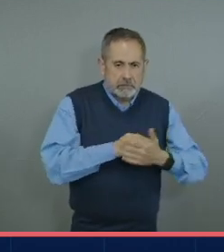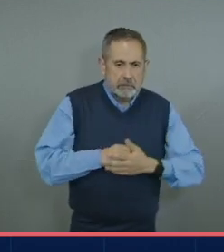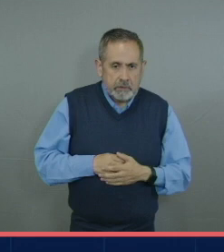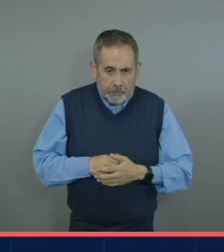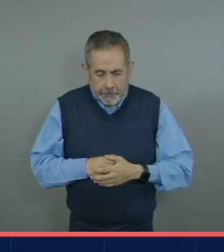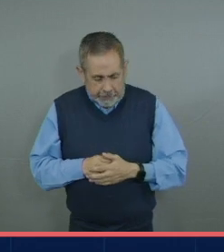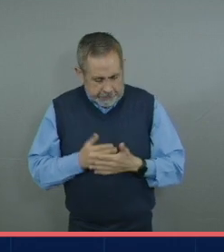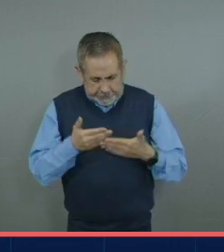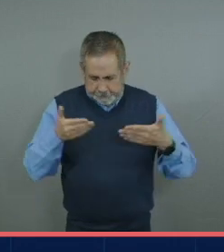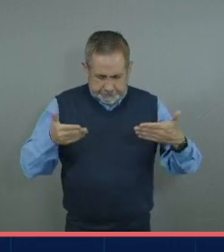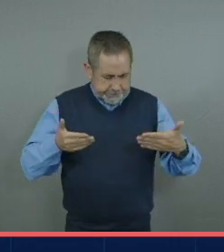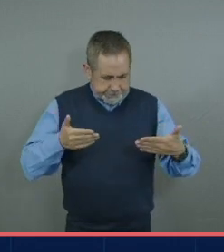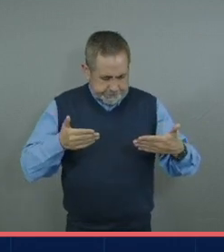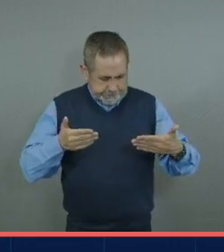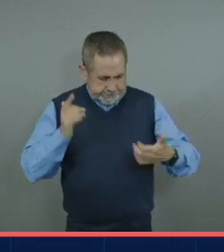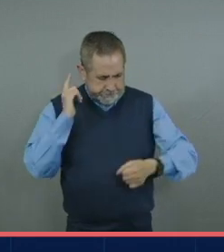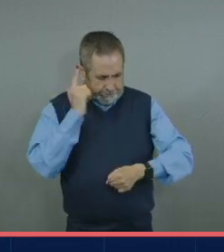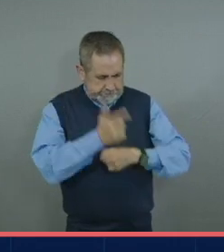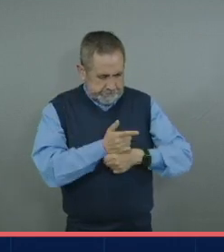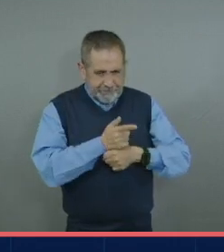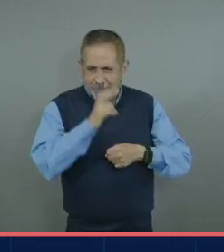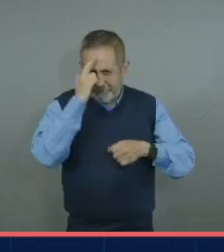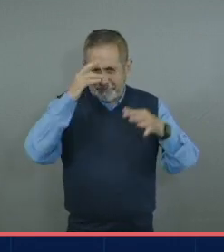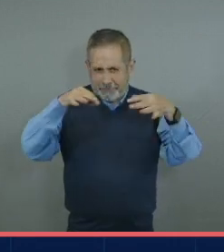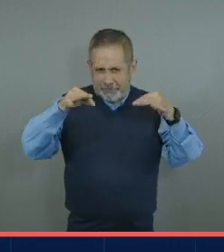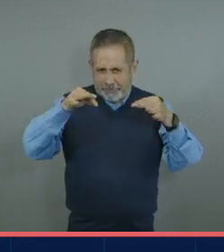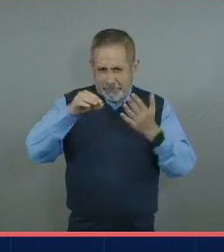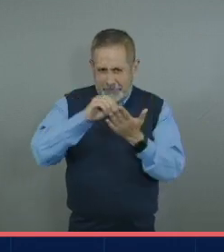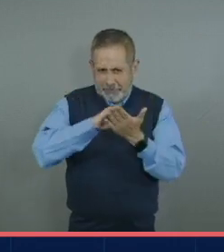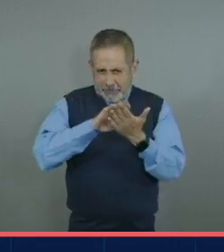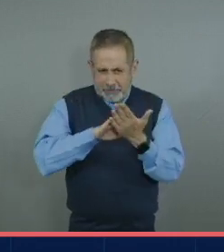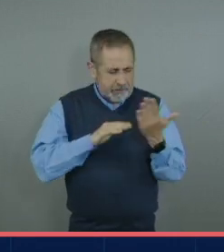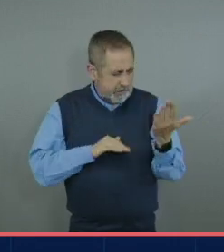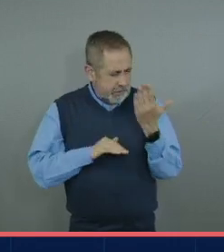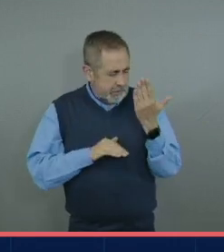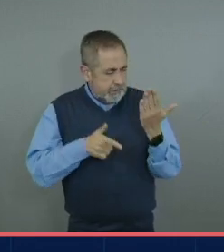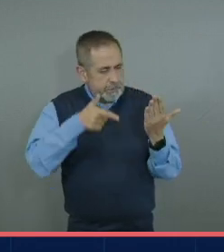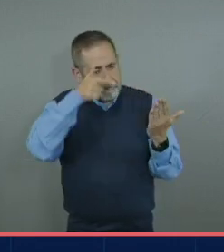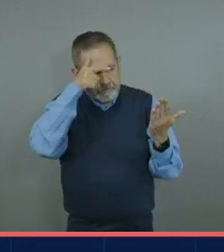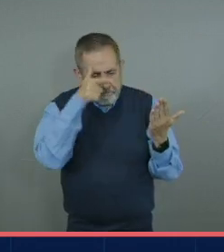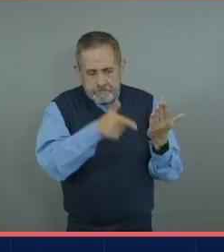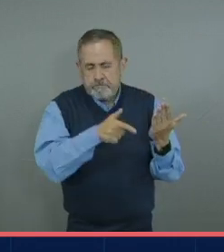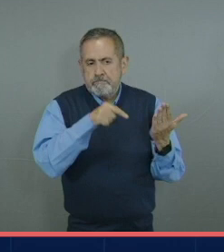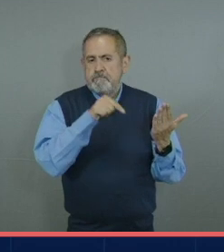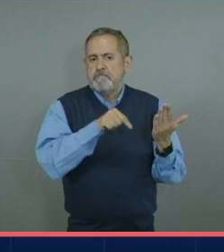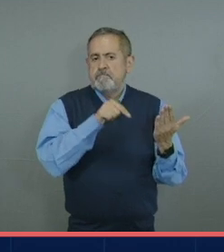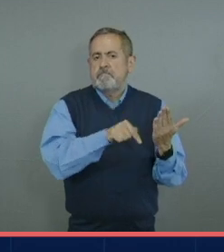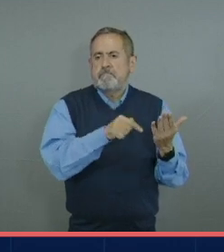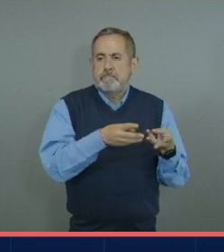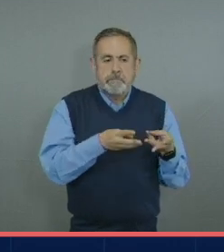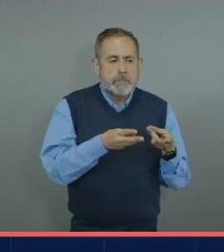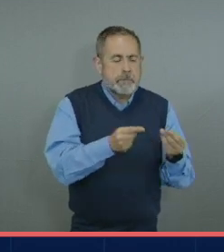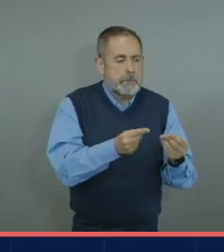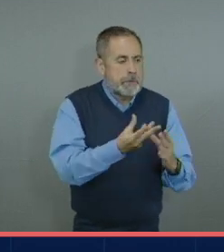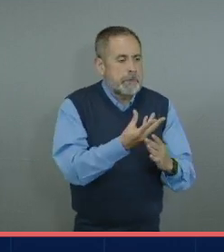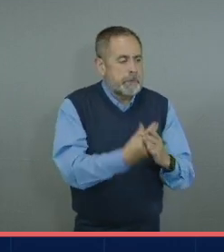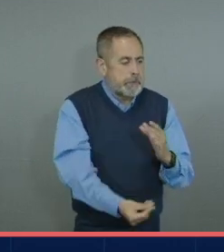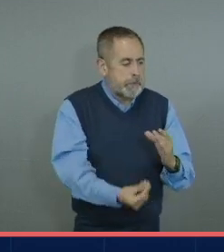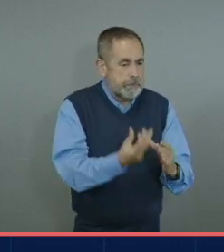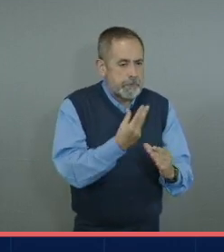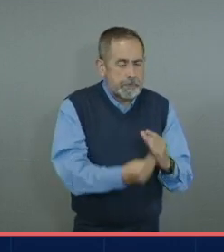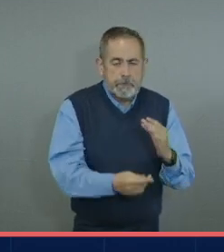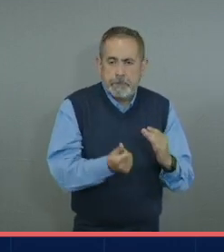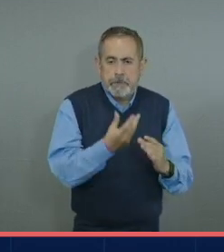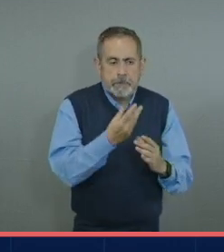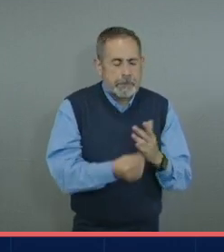acuérdate, siempre de tu hojita del presupuesto. Vas a aprender justo a identificar tus fugas de